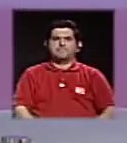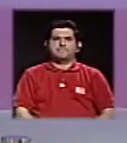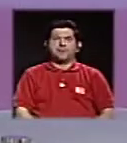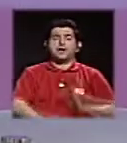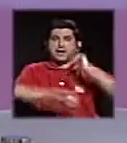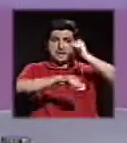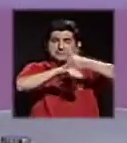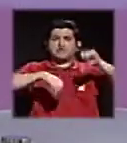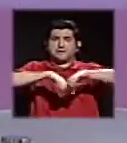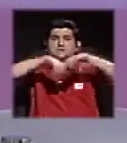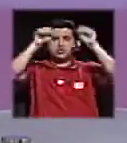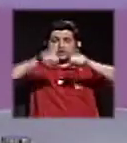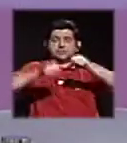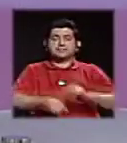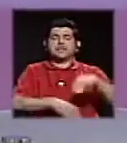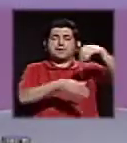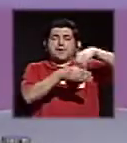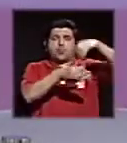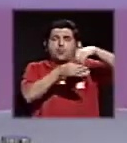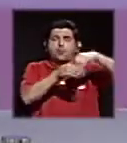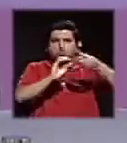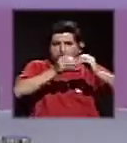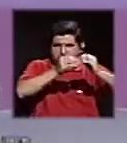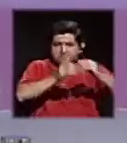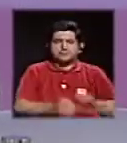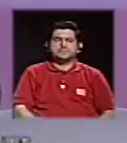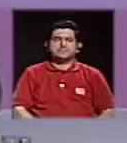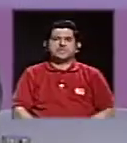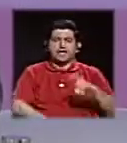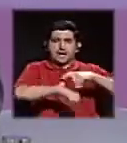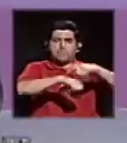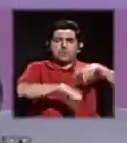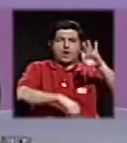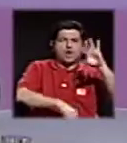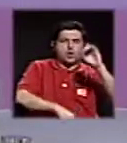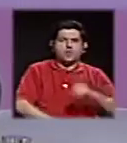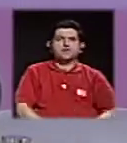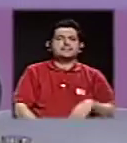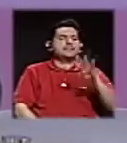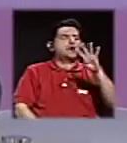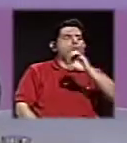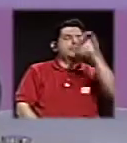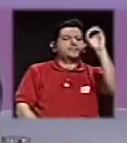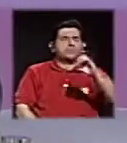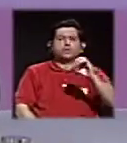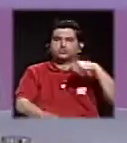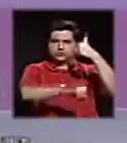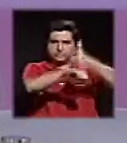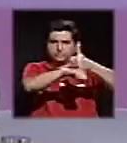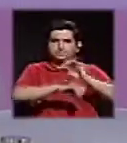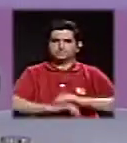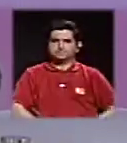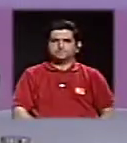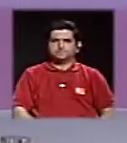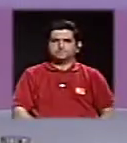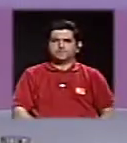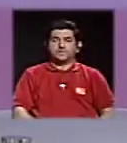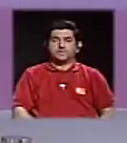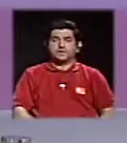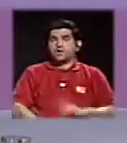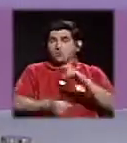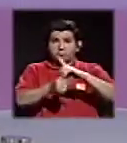estableció el sistema de cuotas en el período del 90 que era una cuota de un 40 por ciento y como el